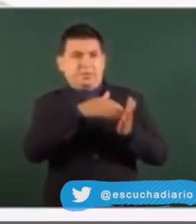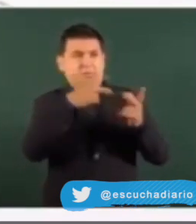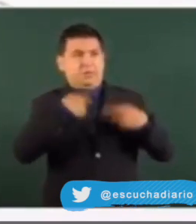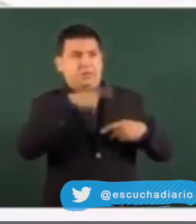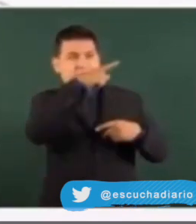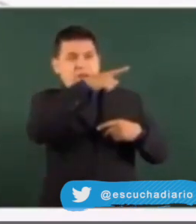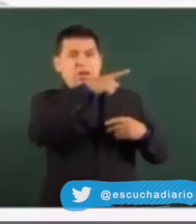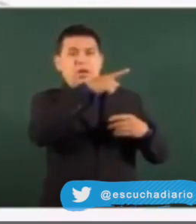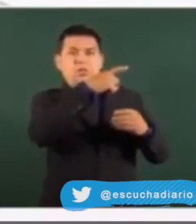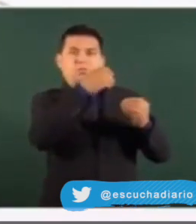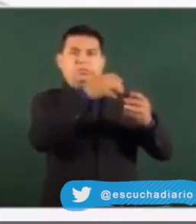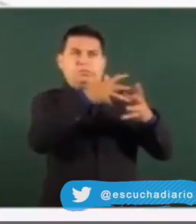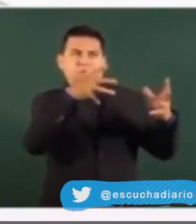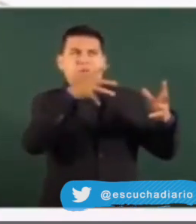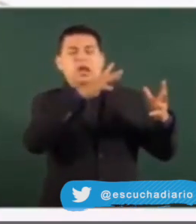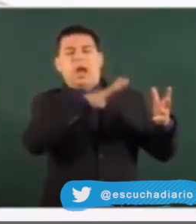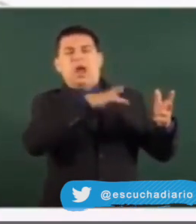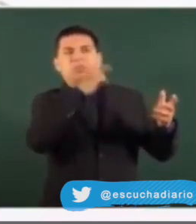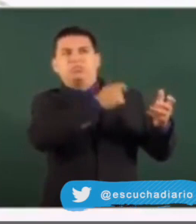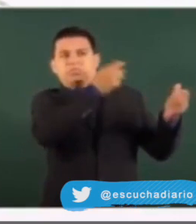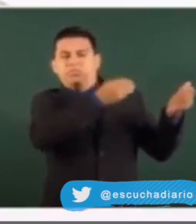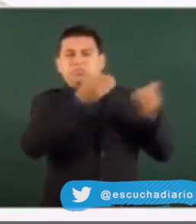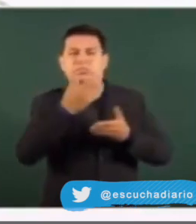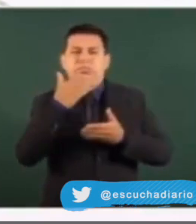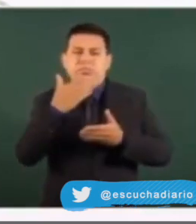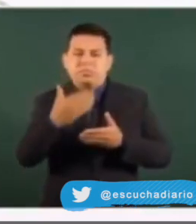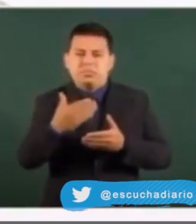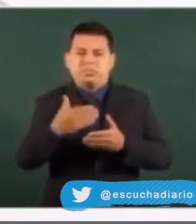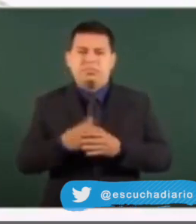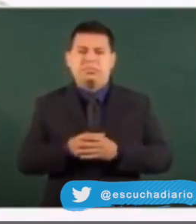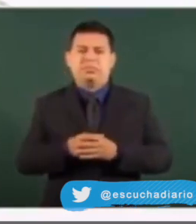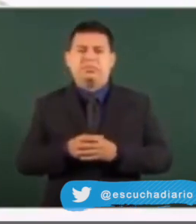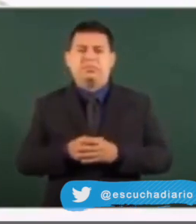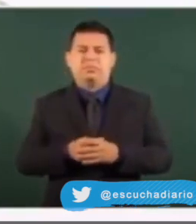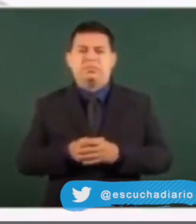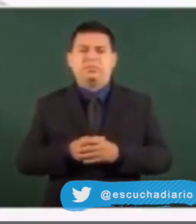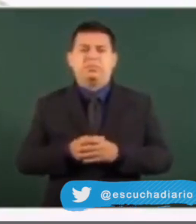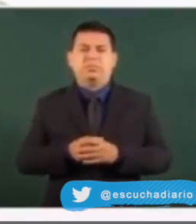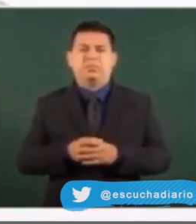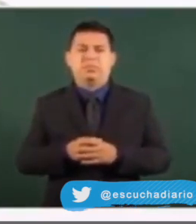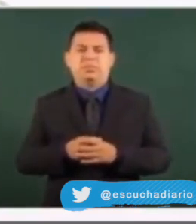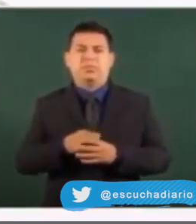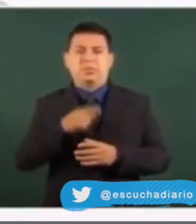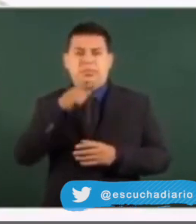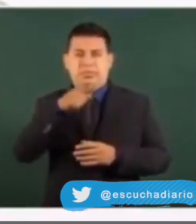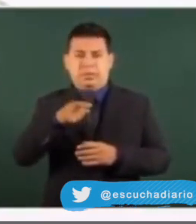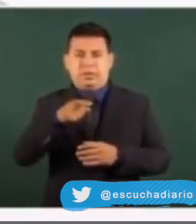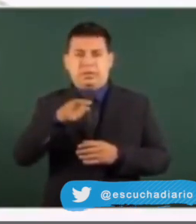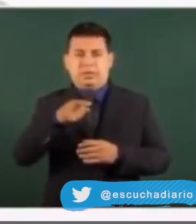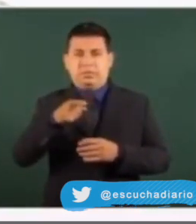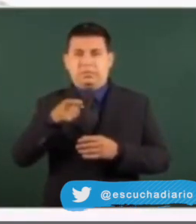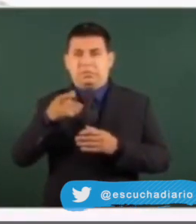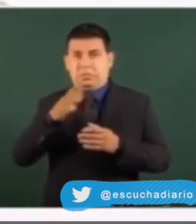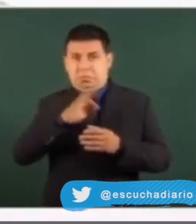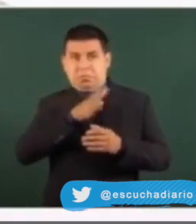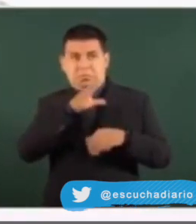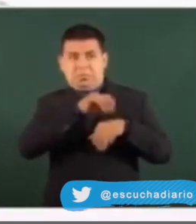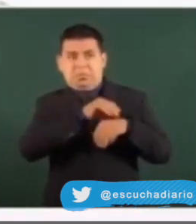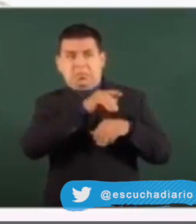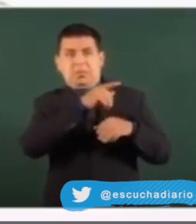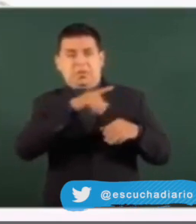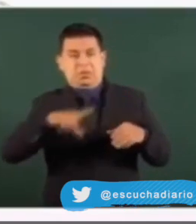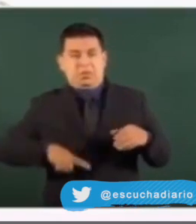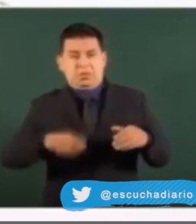vacunas. Y sin embargo, el gobierno dio su anuencia para que se mandaran a México 870 mil